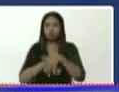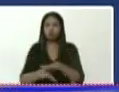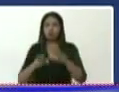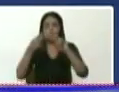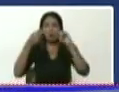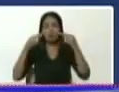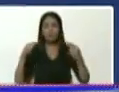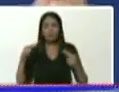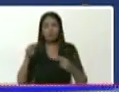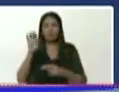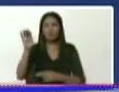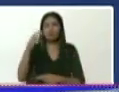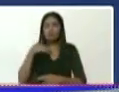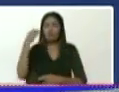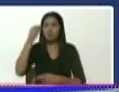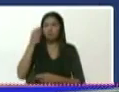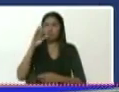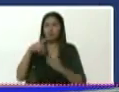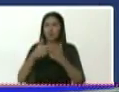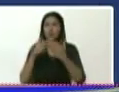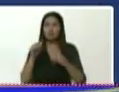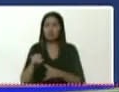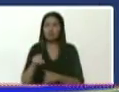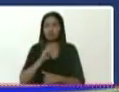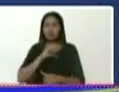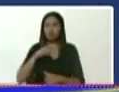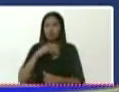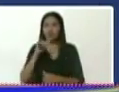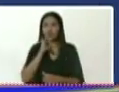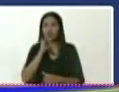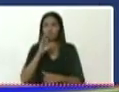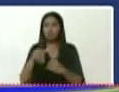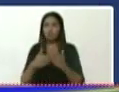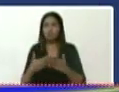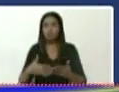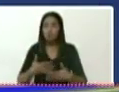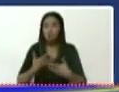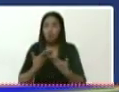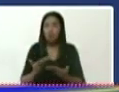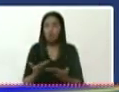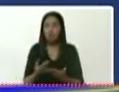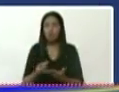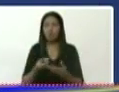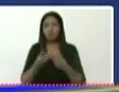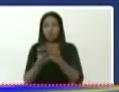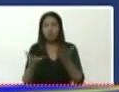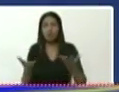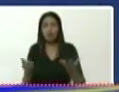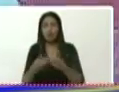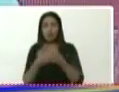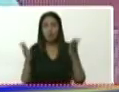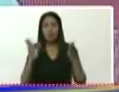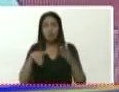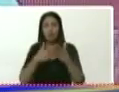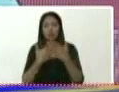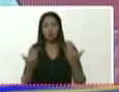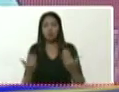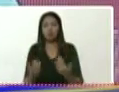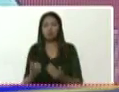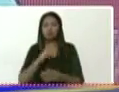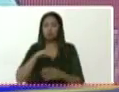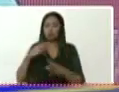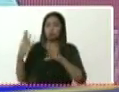del país. Creo que hasta ahí, presidente, es la información que podemos hacer pública. Cuando